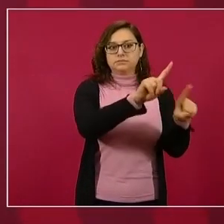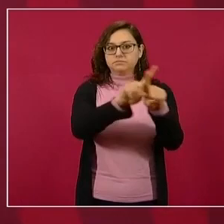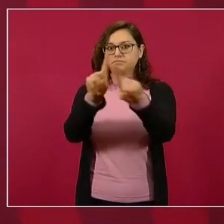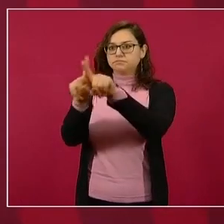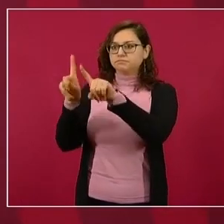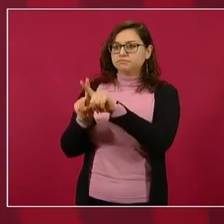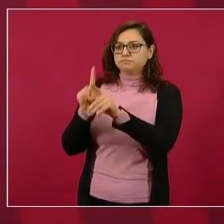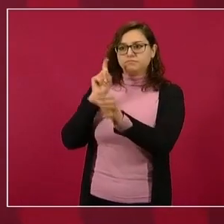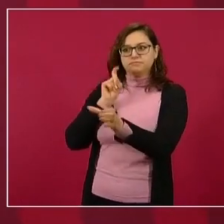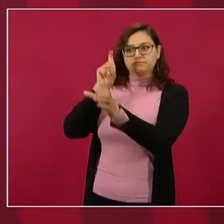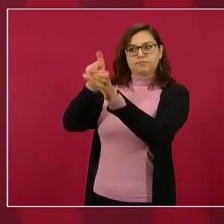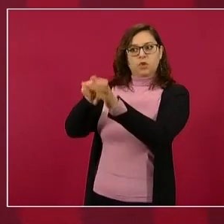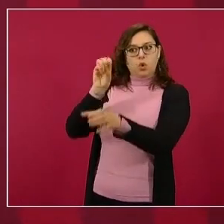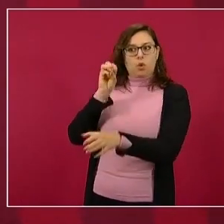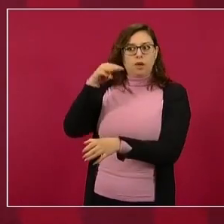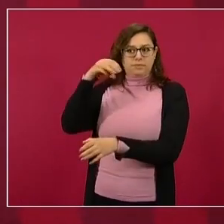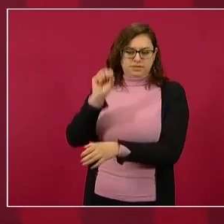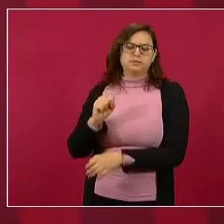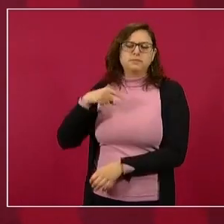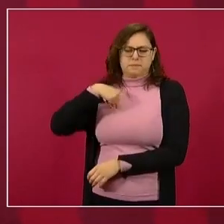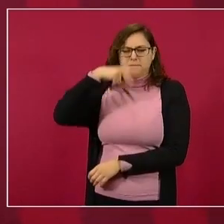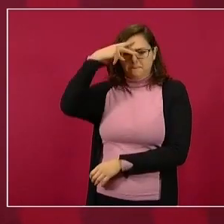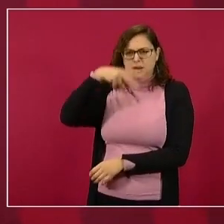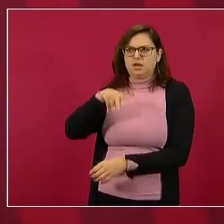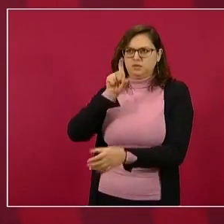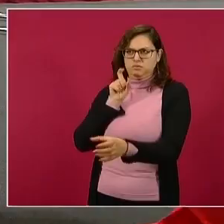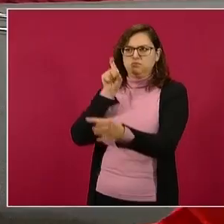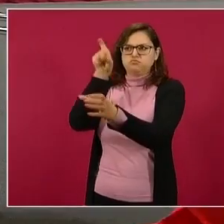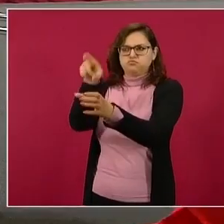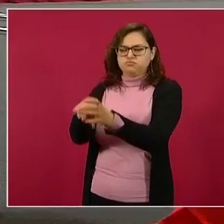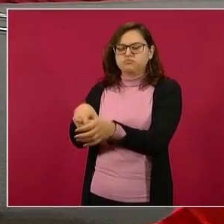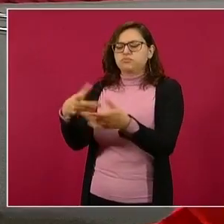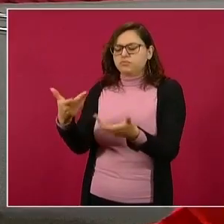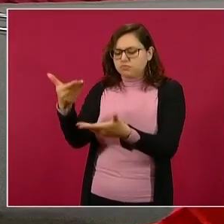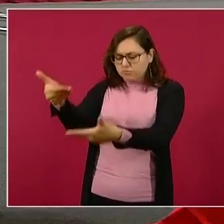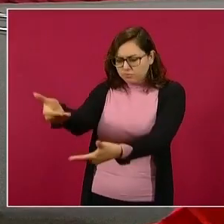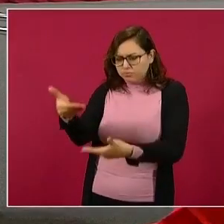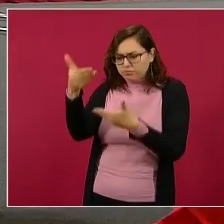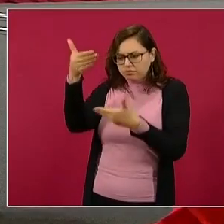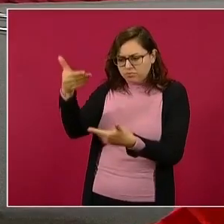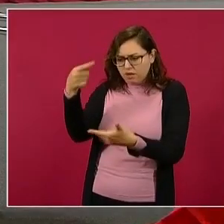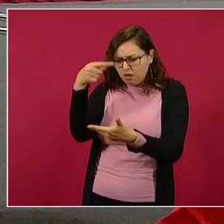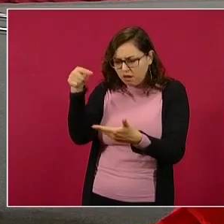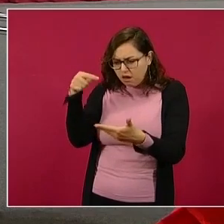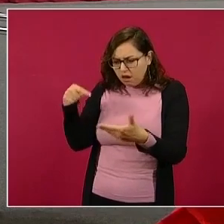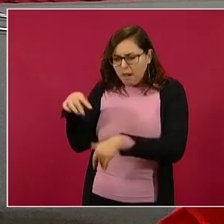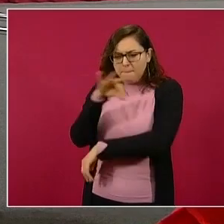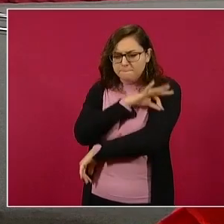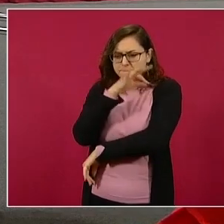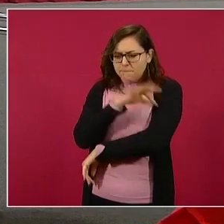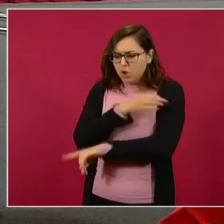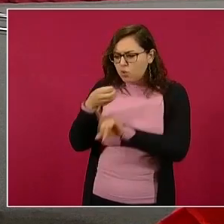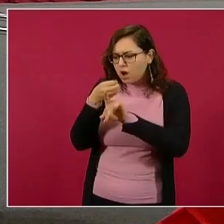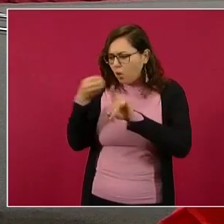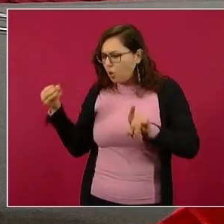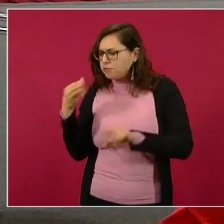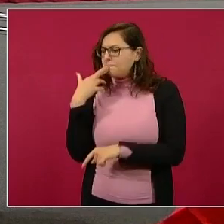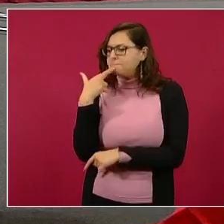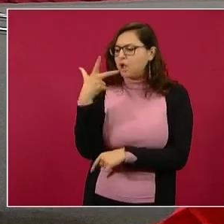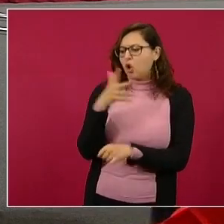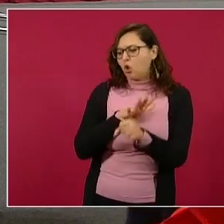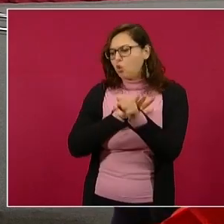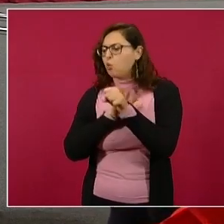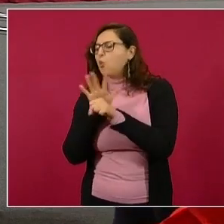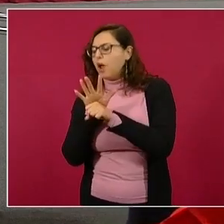Salud, desde luego incluido México, sobre cuál es la manera más adecuada de organizar los programas